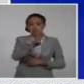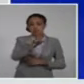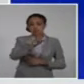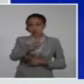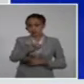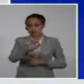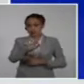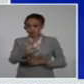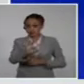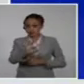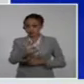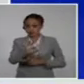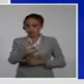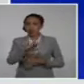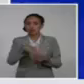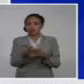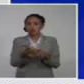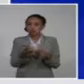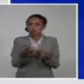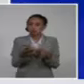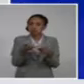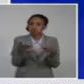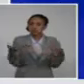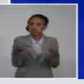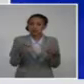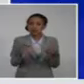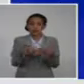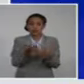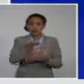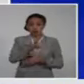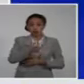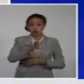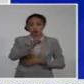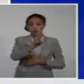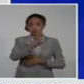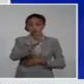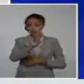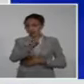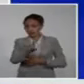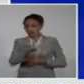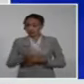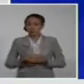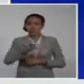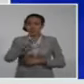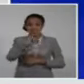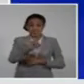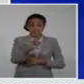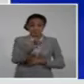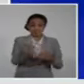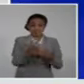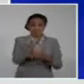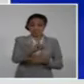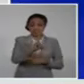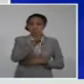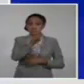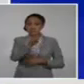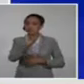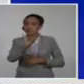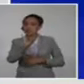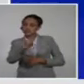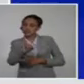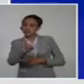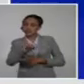168, se fueron incrementando, tuvimos el día 4 171, el 6 176 y nos